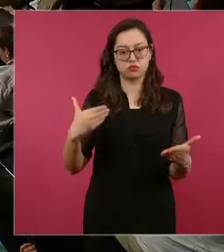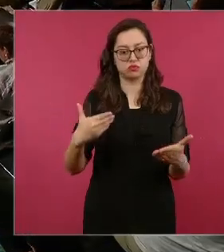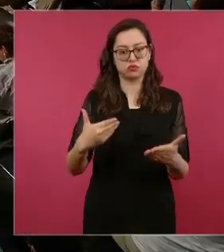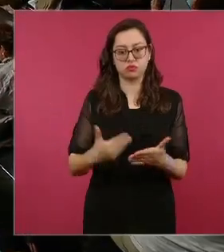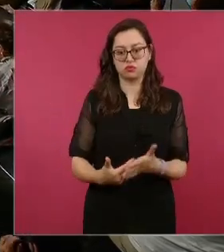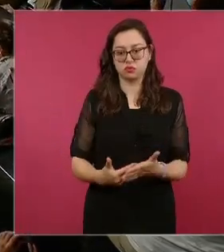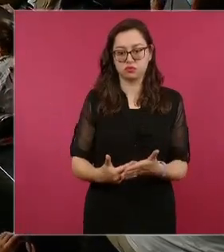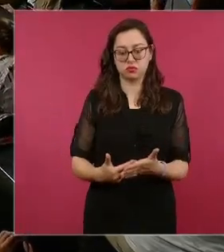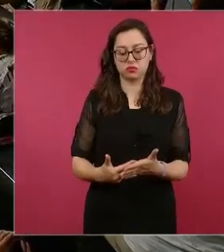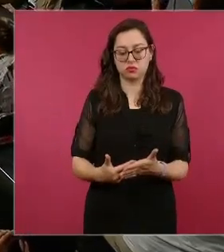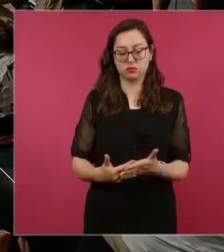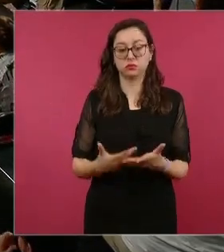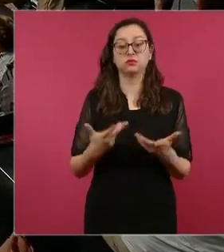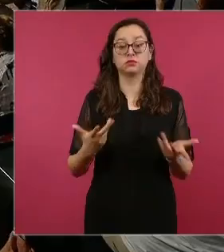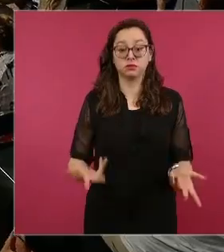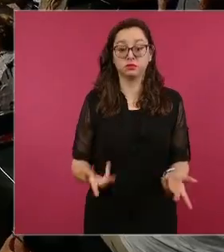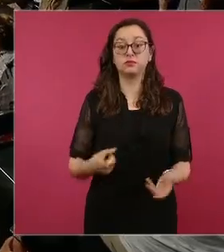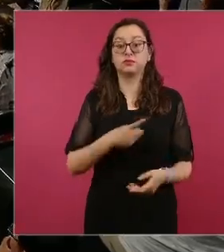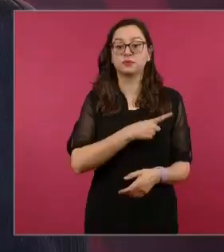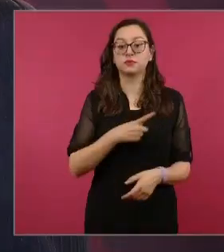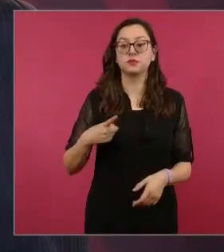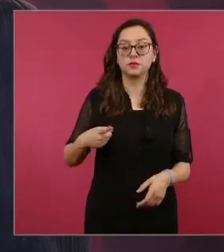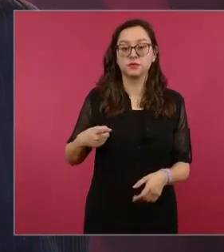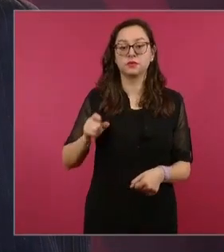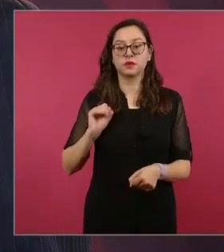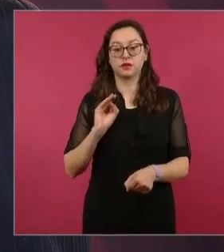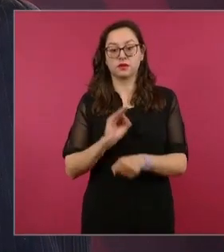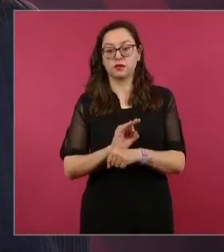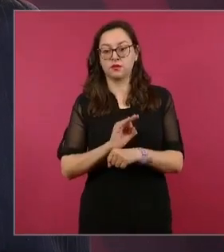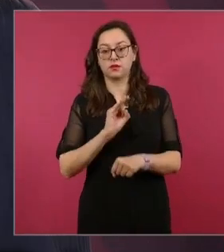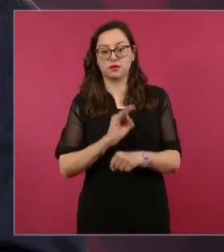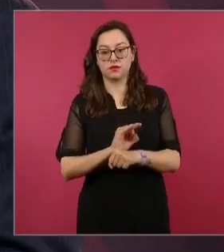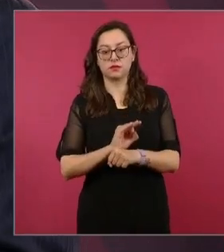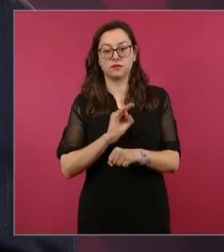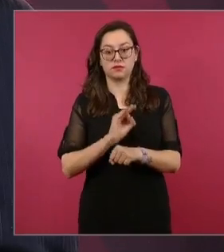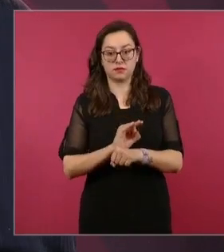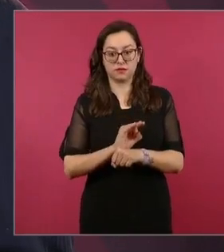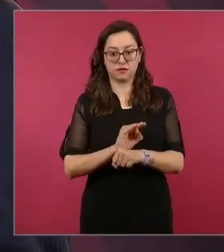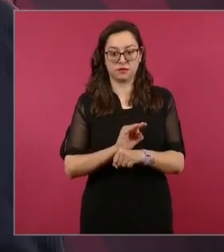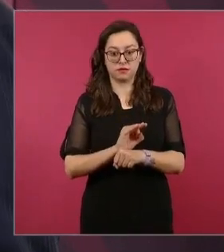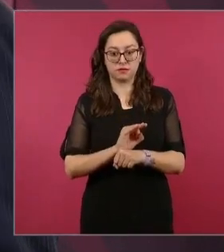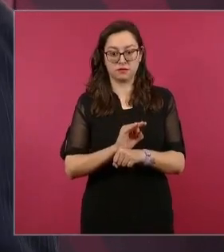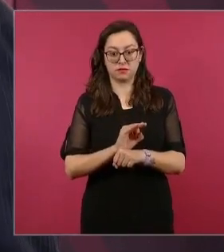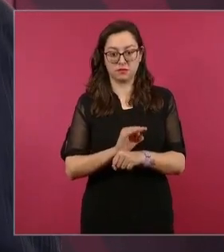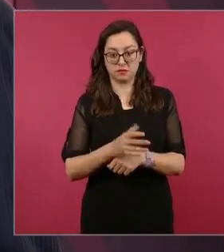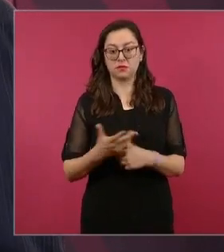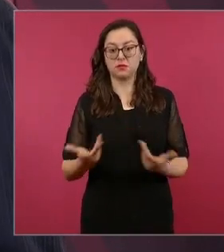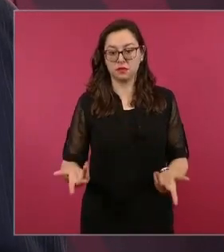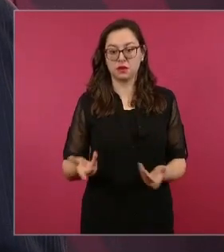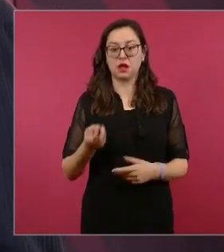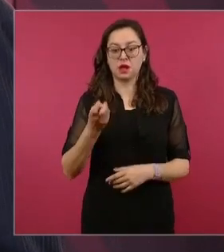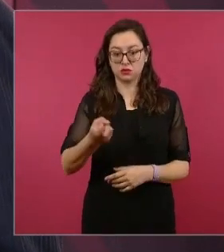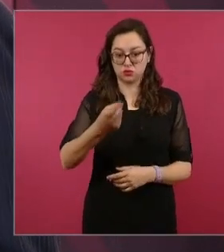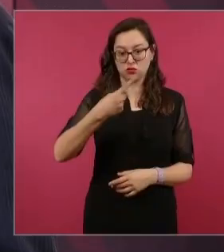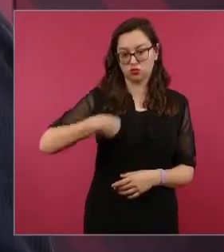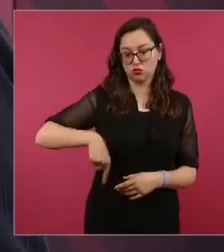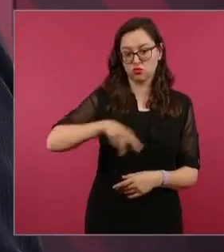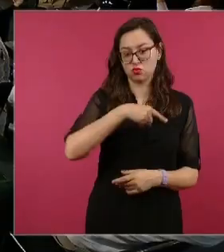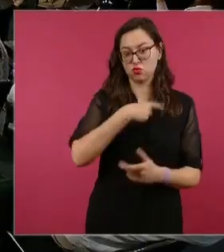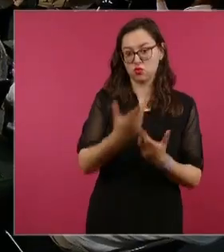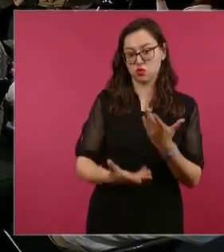y eso se tiene que defender. Es lo que estamos planteando.